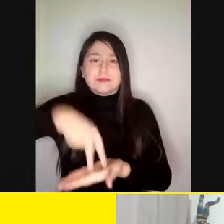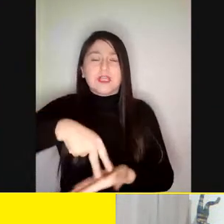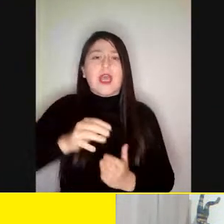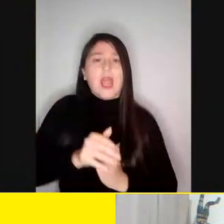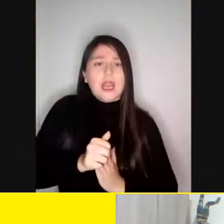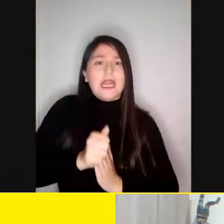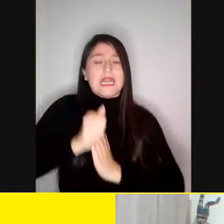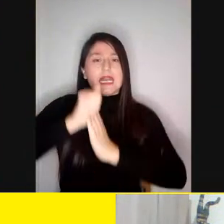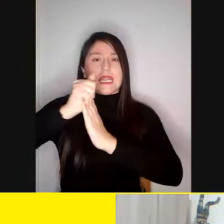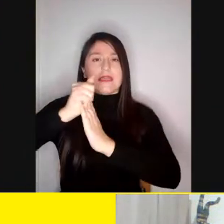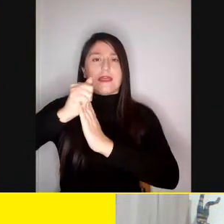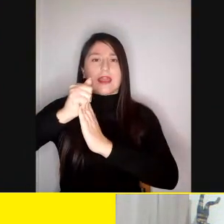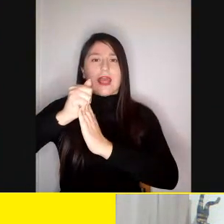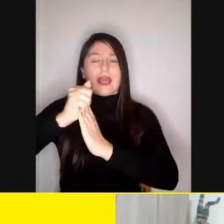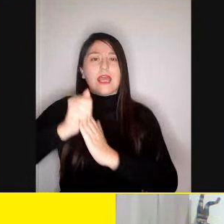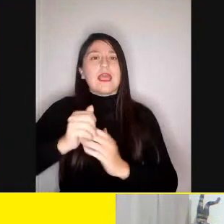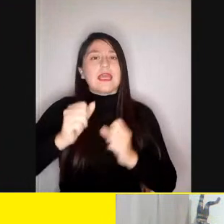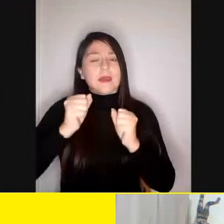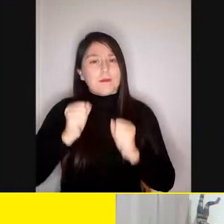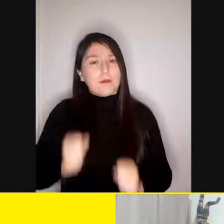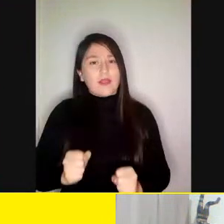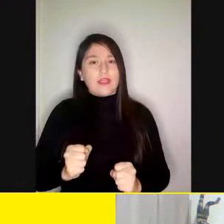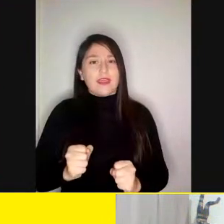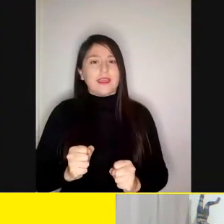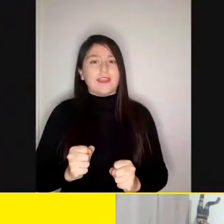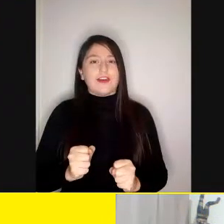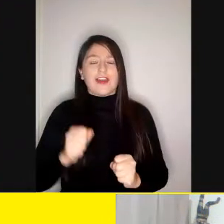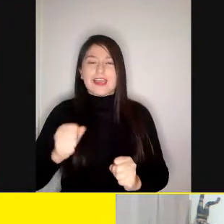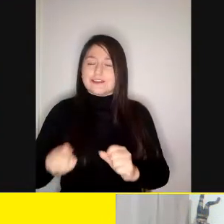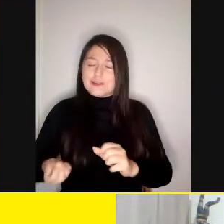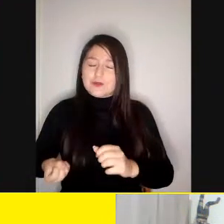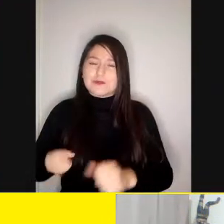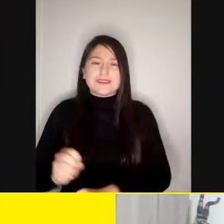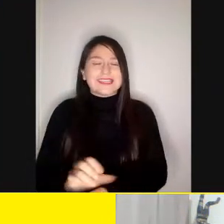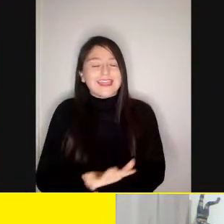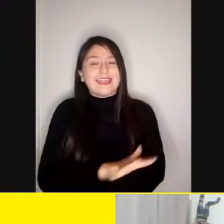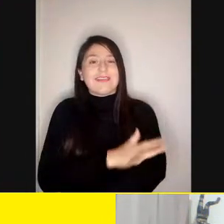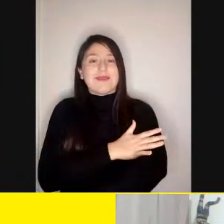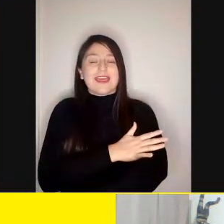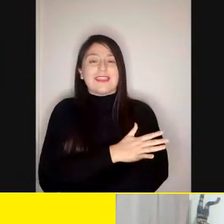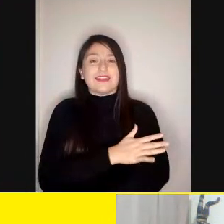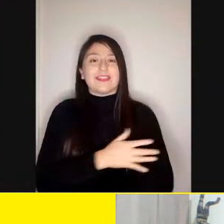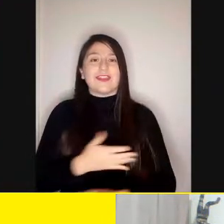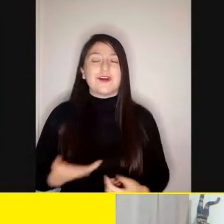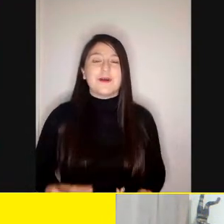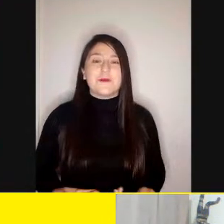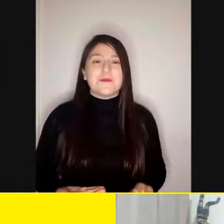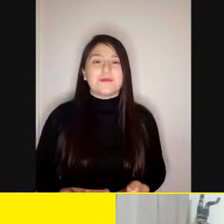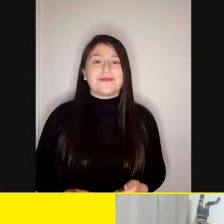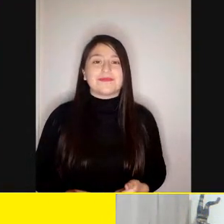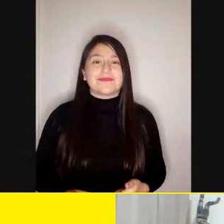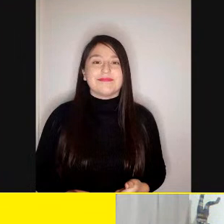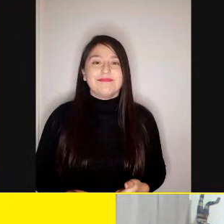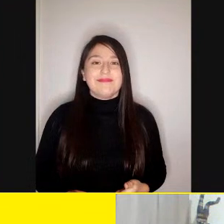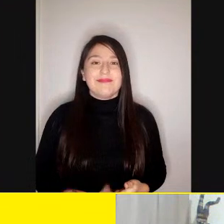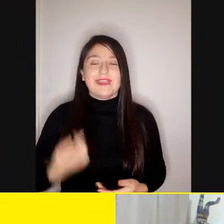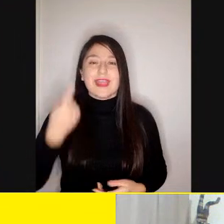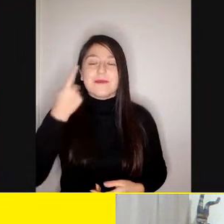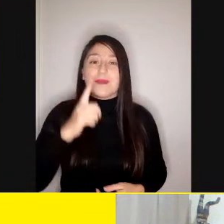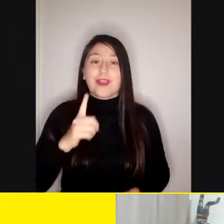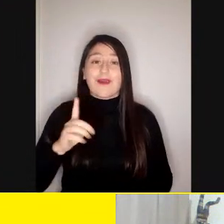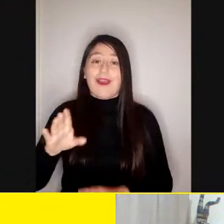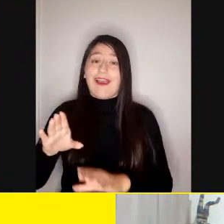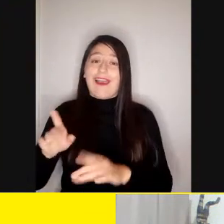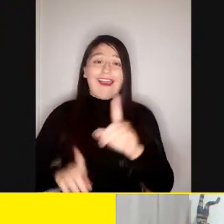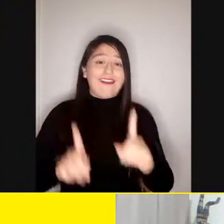sobre la mesa el sufrimiento, pero que como a muchas víctimas les cuesta hablar